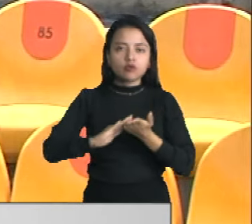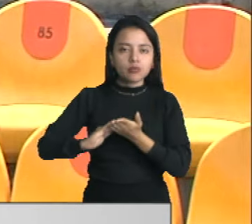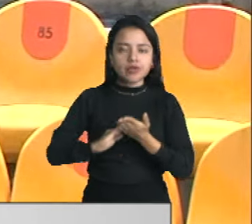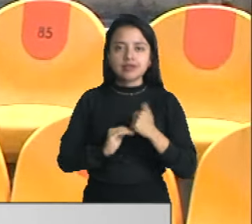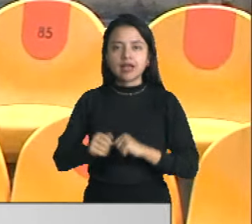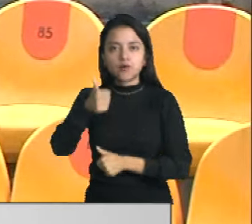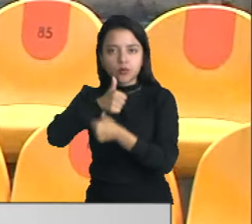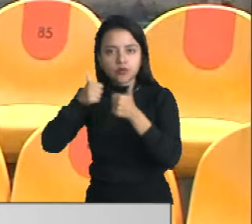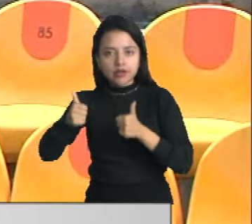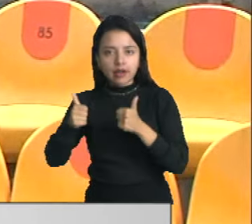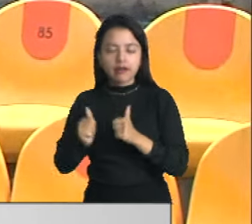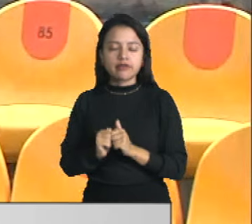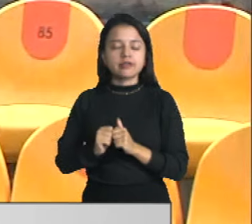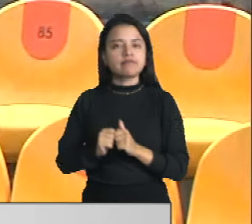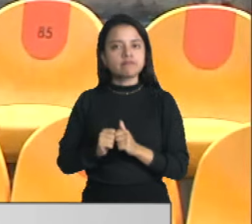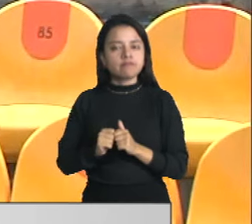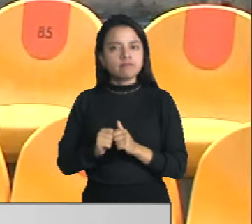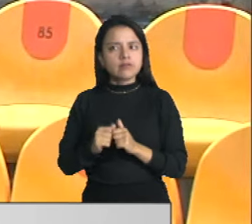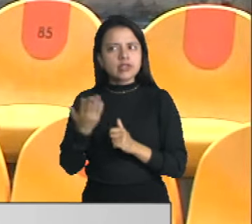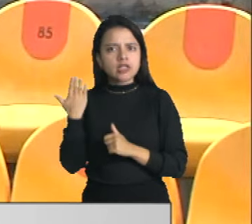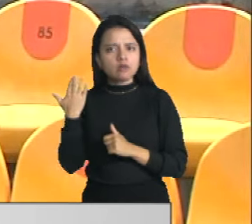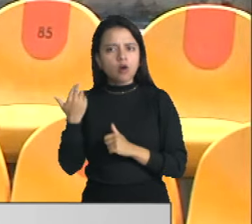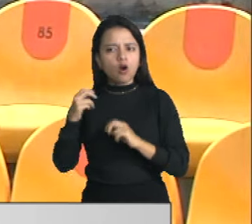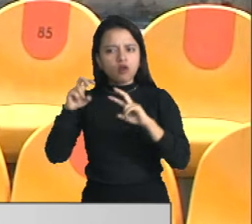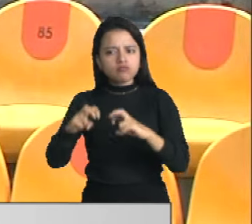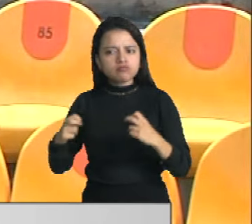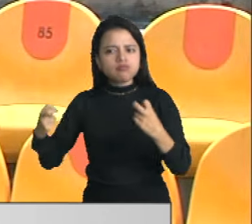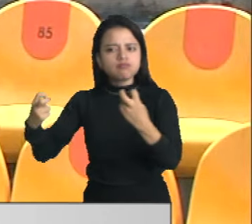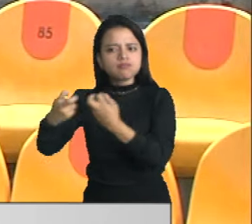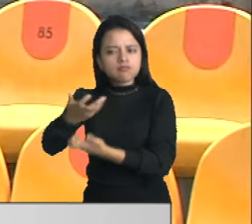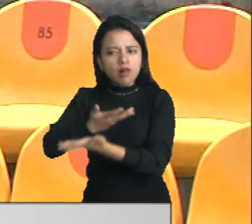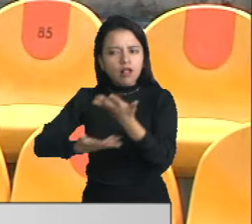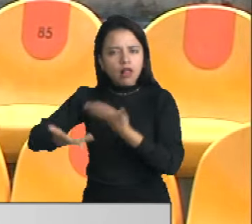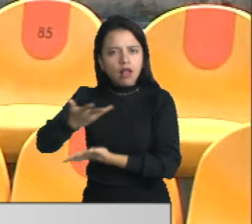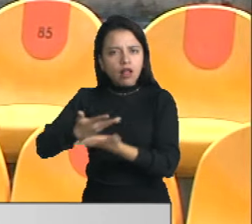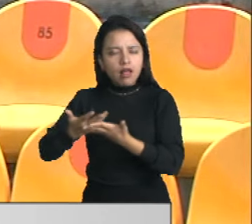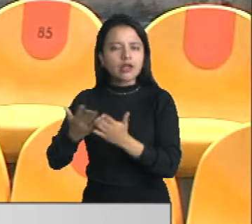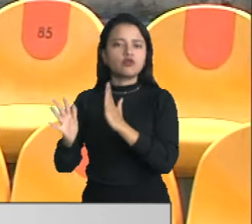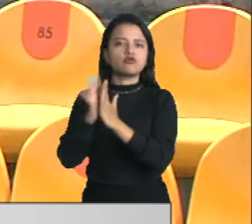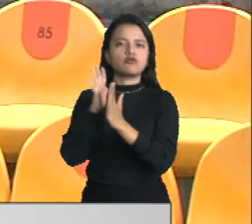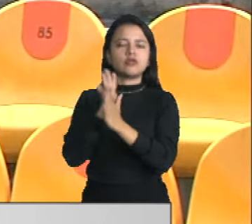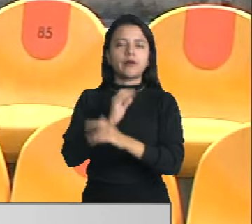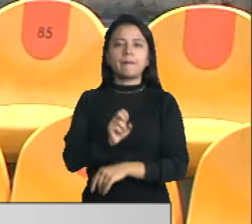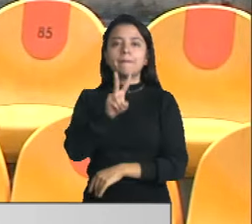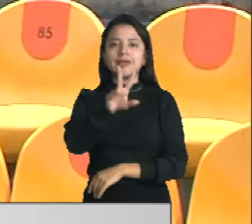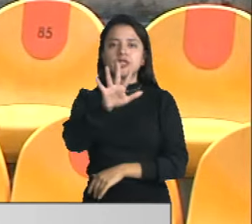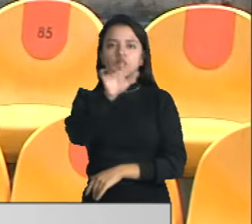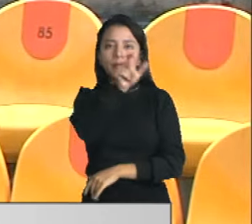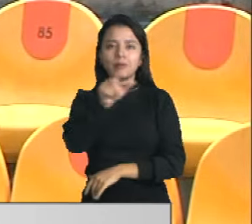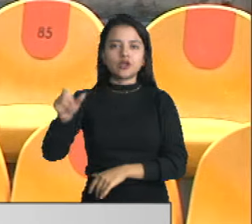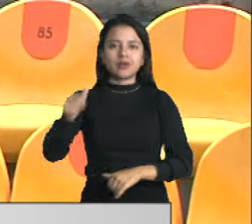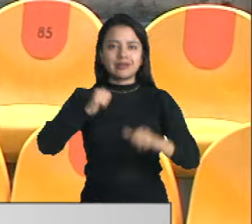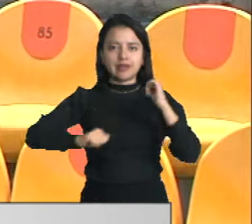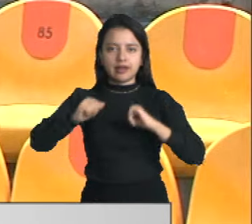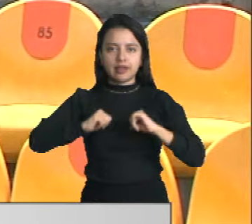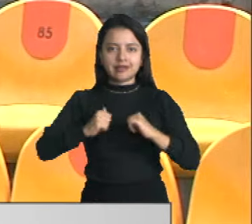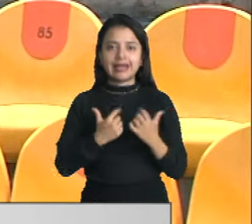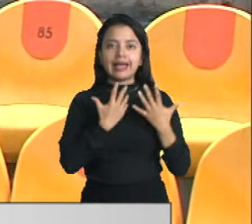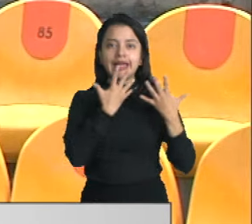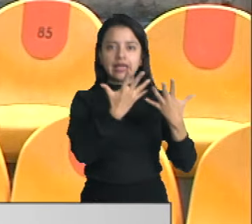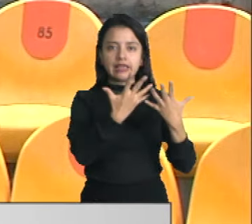las autoridades y por supuesto hace pocos minutos se acaba de entregar un balance, 25 personas heridas y 10 conducidas,